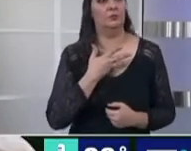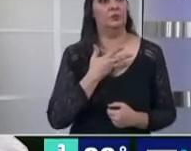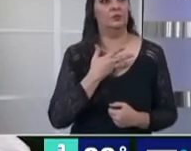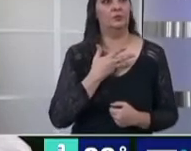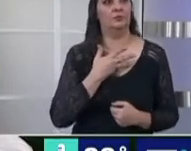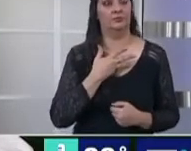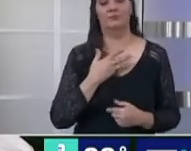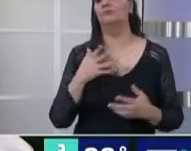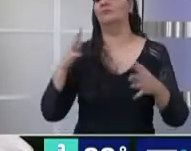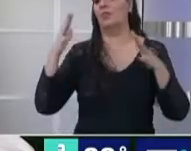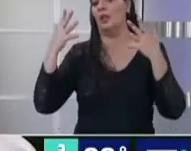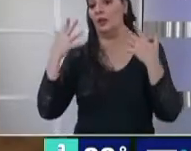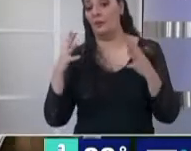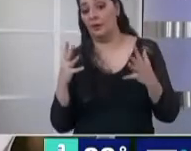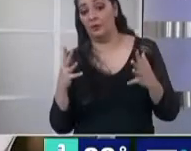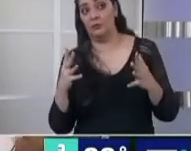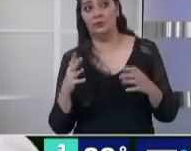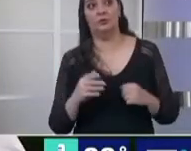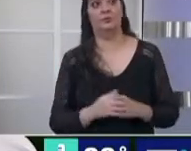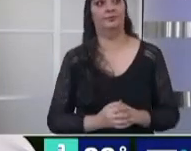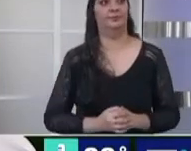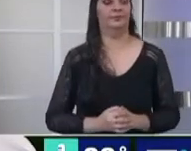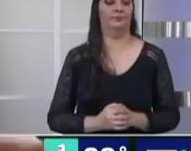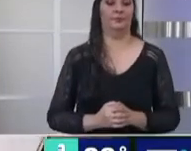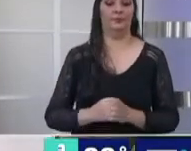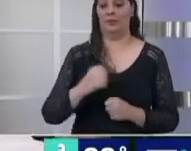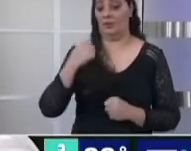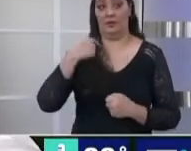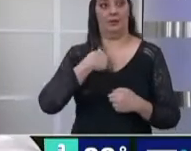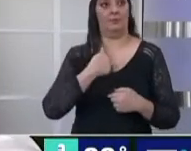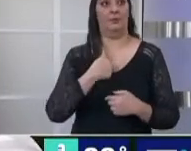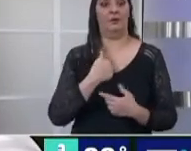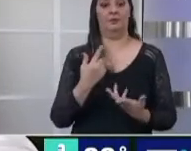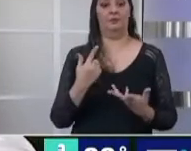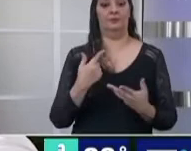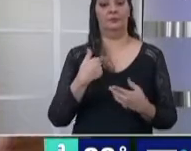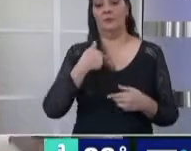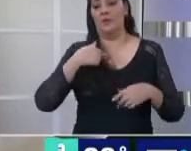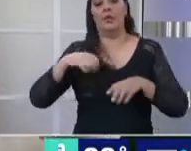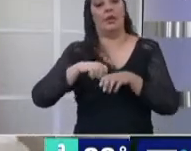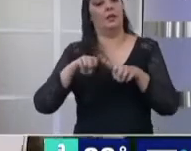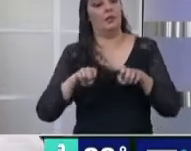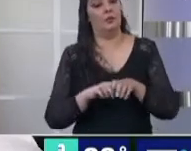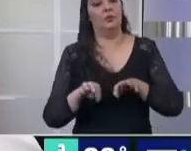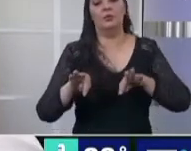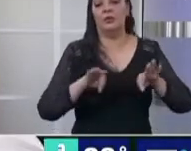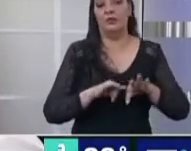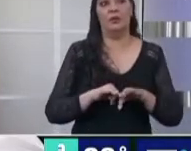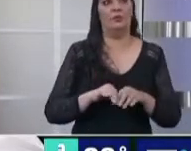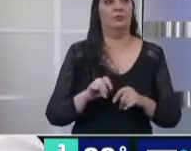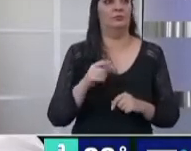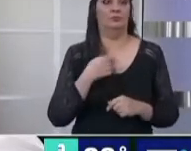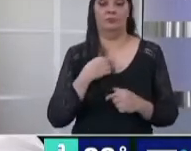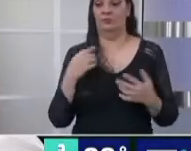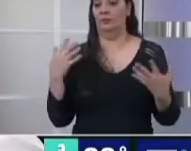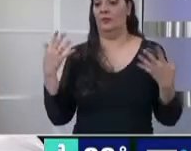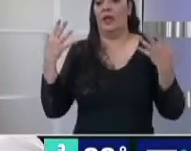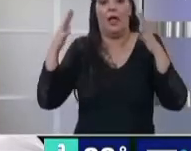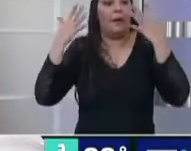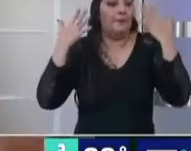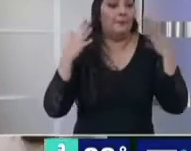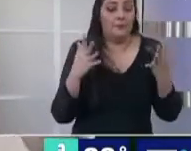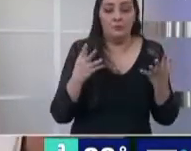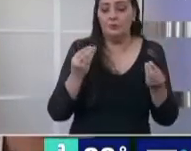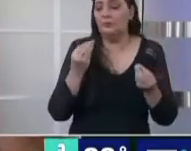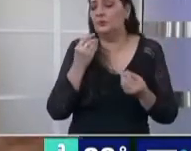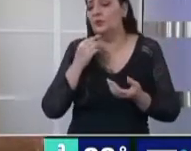aplausos. Un servidor, cuando voy con mi equipo de salud, le aplauden a mi equipo de salud y le